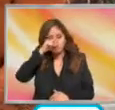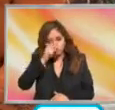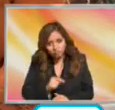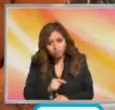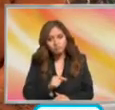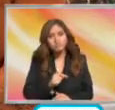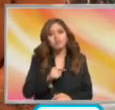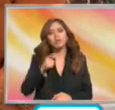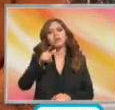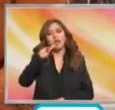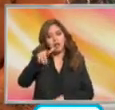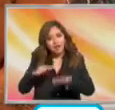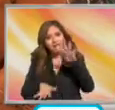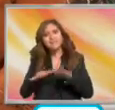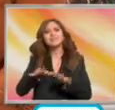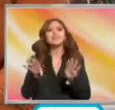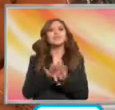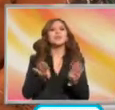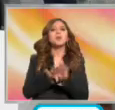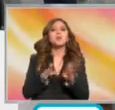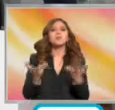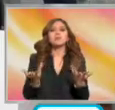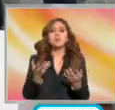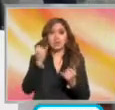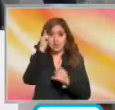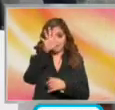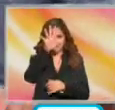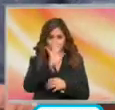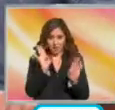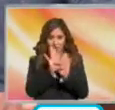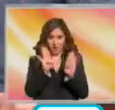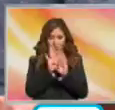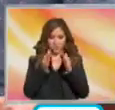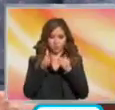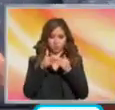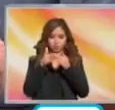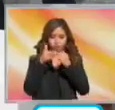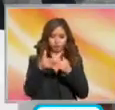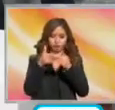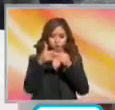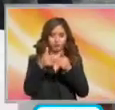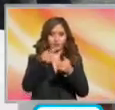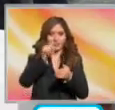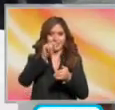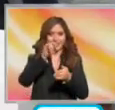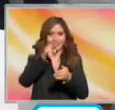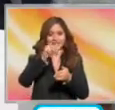pueden precisamente deshacer tu... Un Titanic, Tú vas. pero que sí te tumbe todo que el te iceberg, tumbe ¿no? todo. Uno Por de- eso a mí me